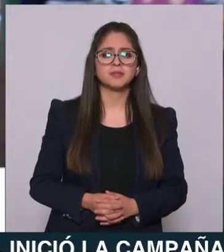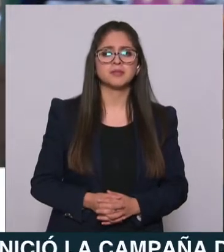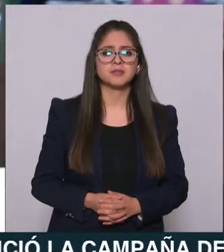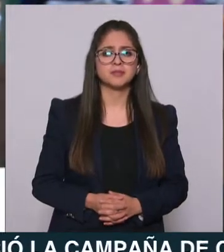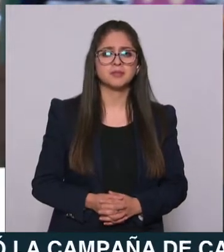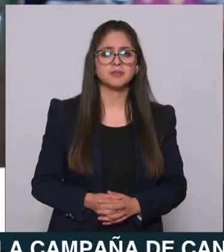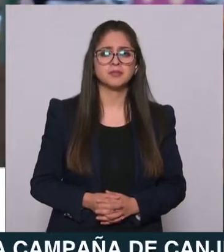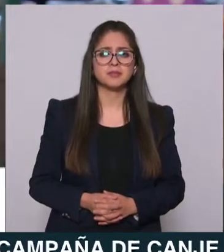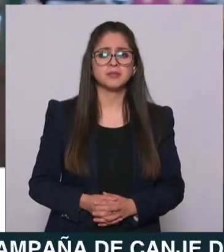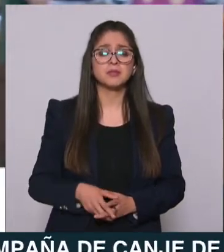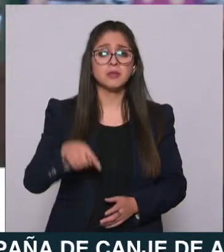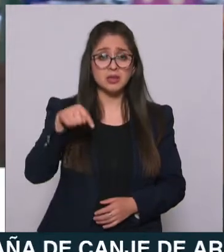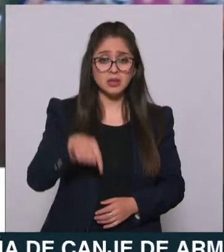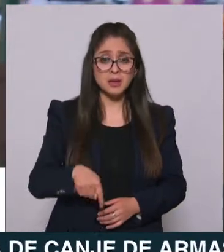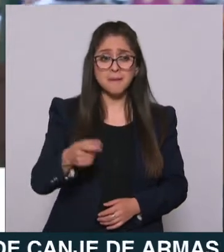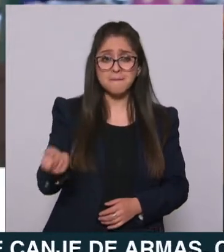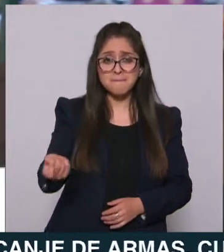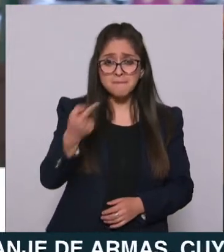estado dando el medicamento aquí.